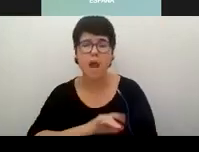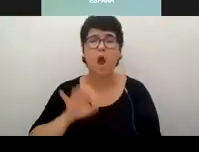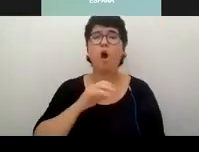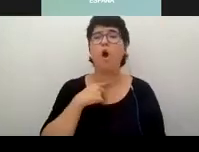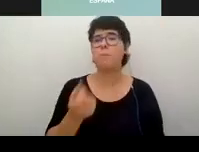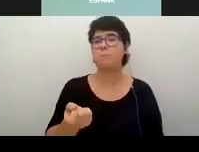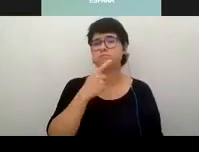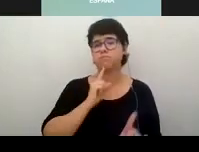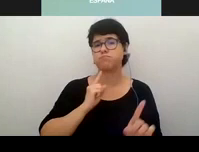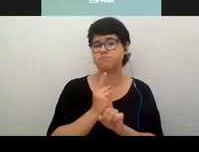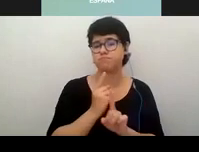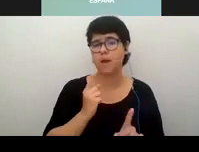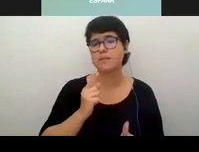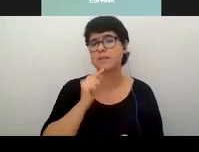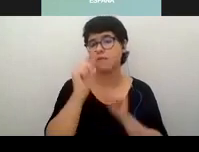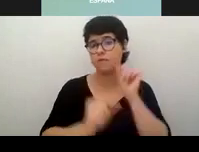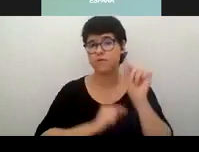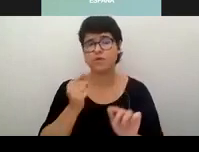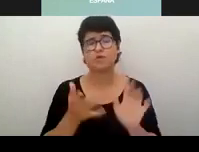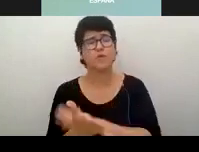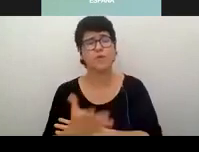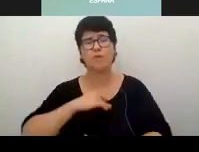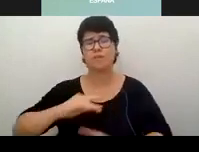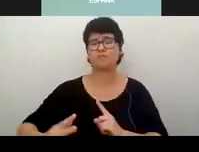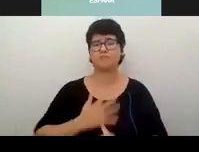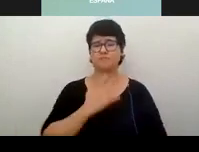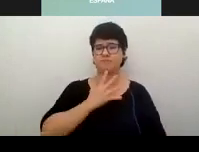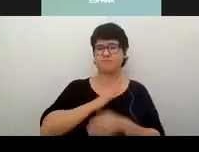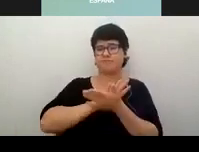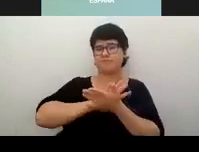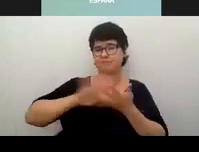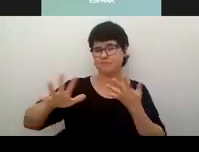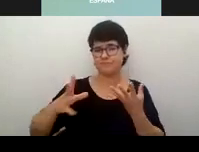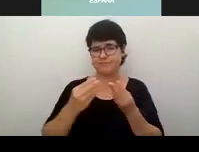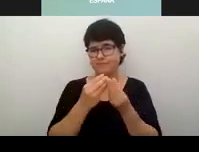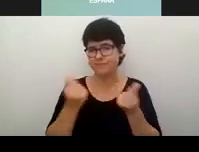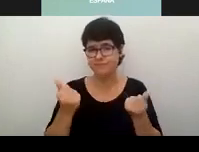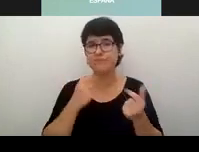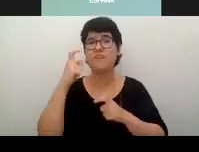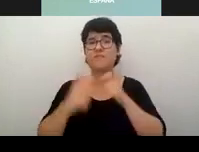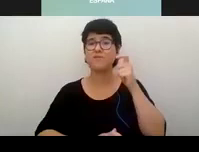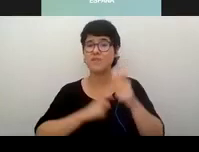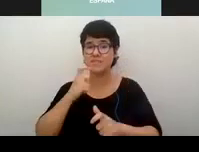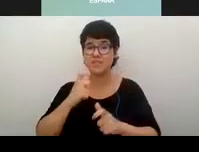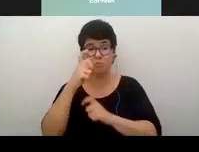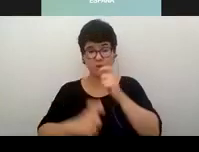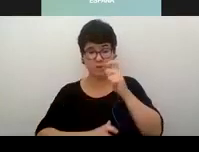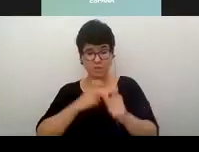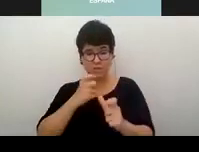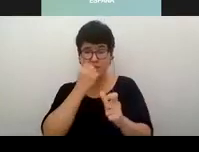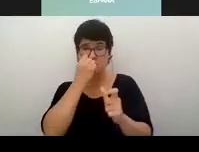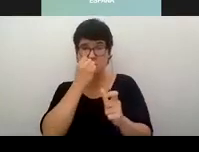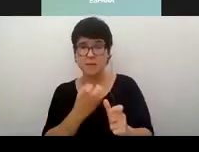una verdadera, puede arrasar completamente la microbiota y convertir y transformar una microbiota adecuada en